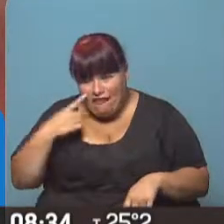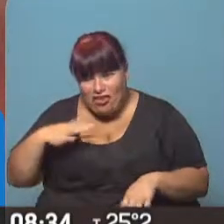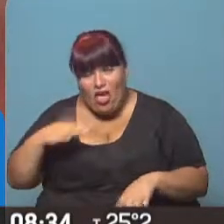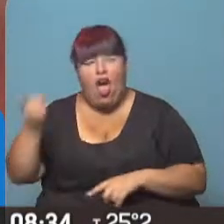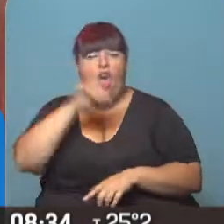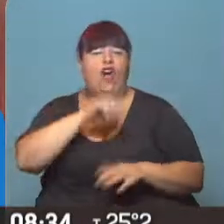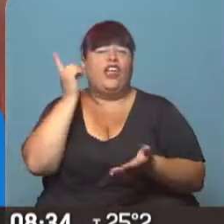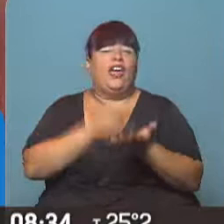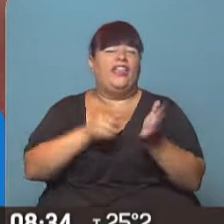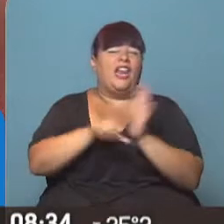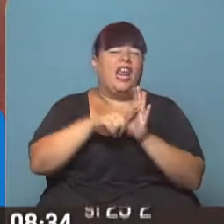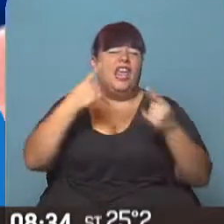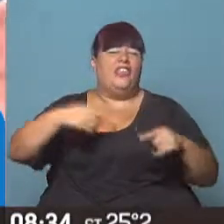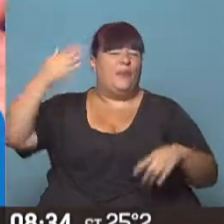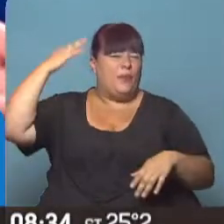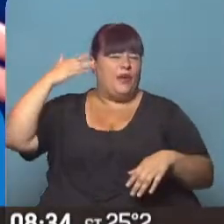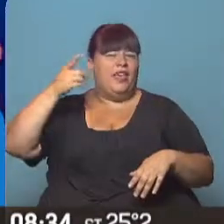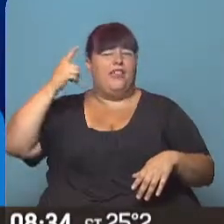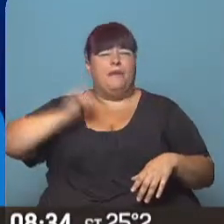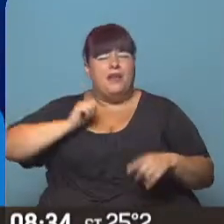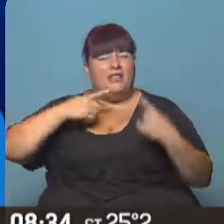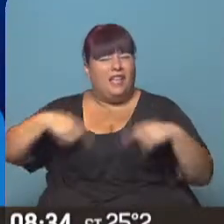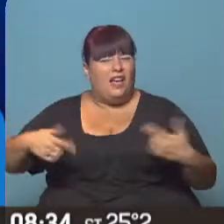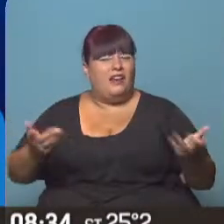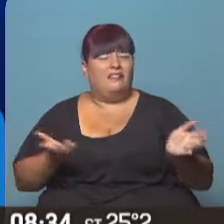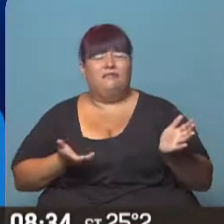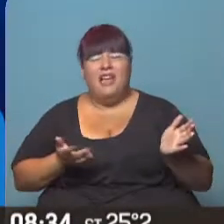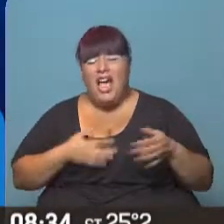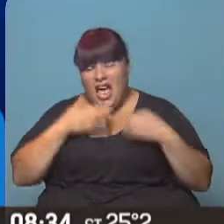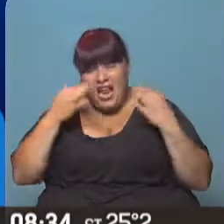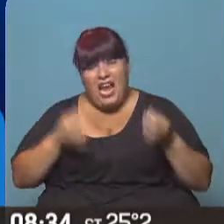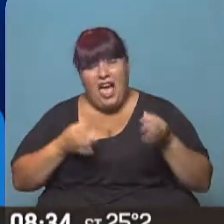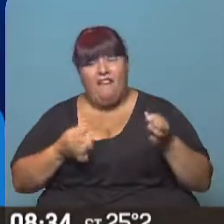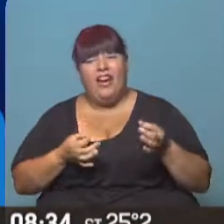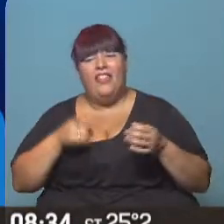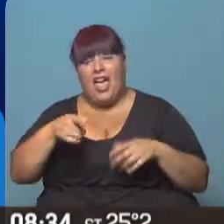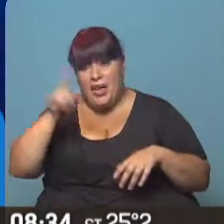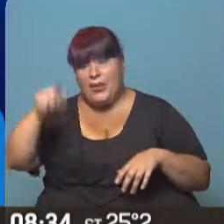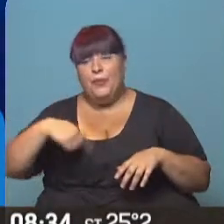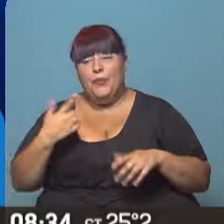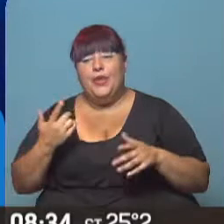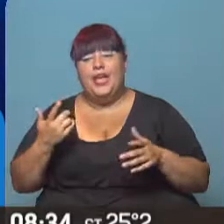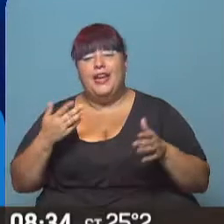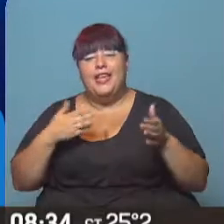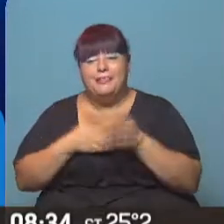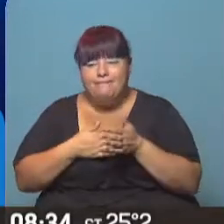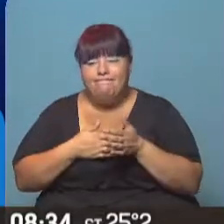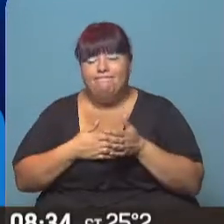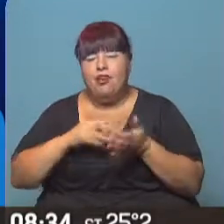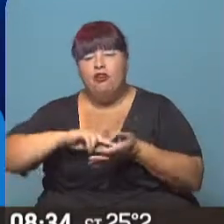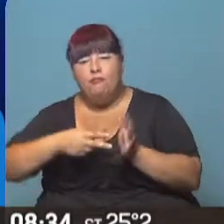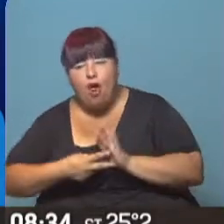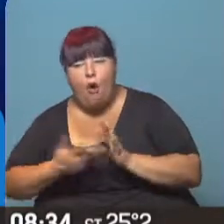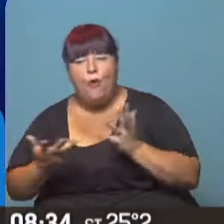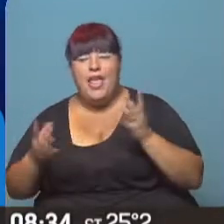que eran decretos leyes de diferentes épocas de facto, que realmente generaban impedimentos